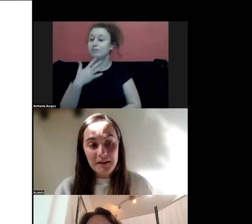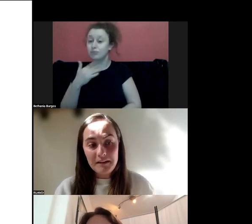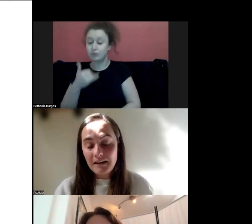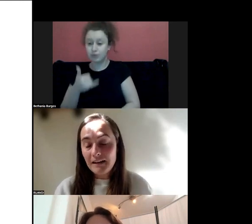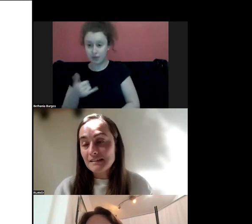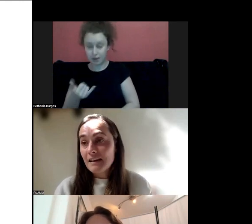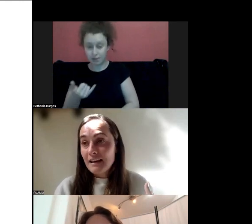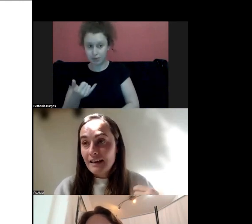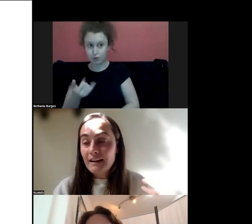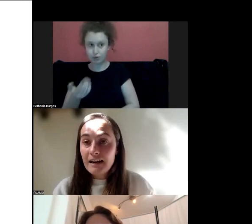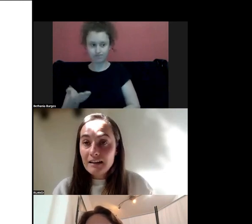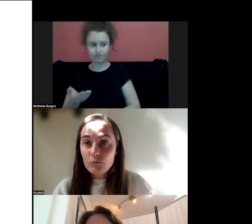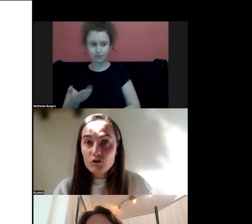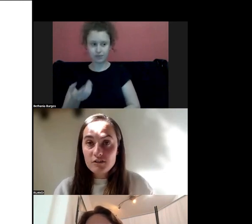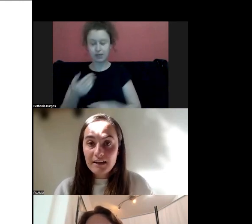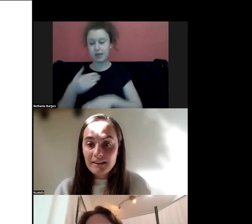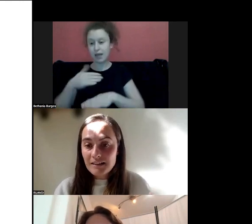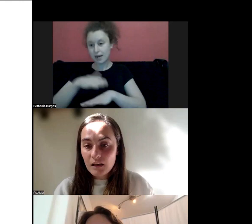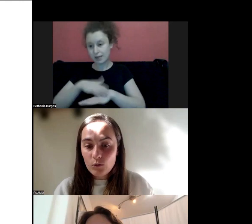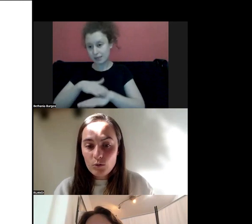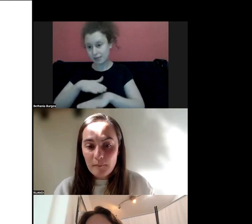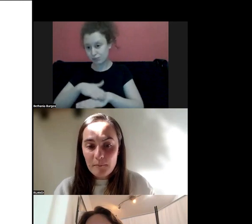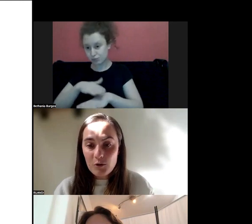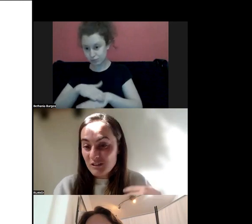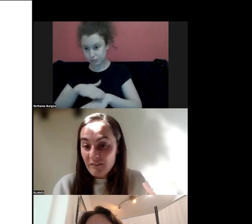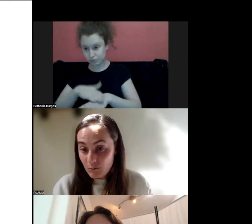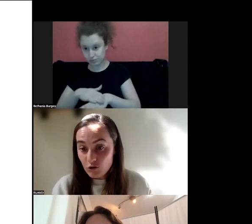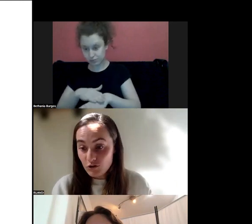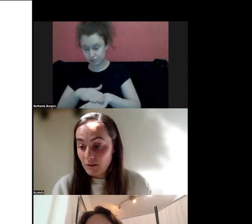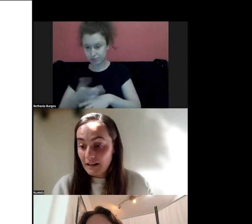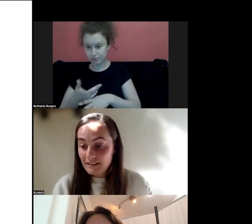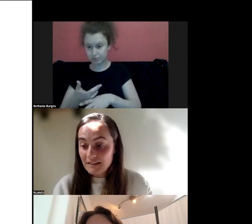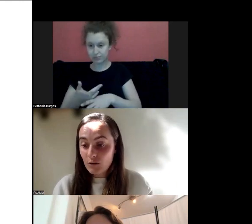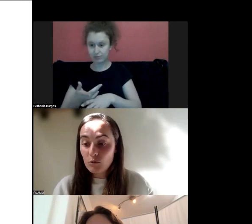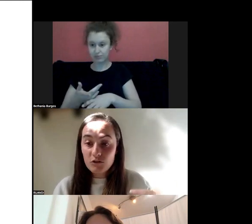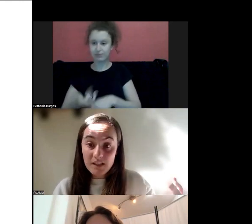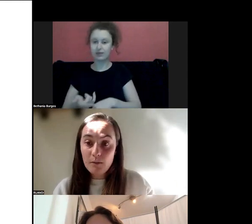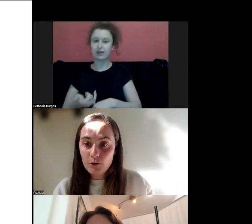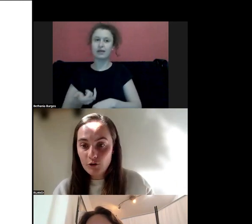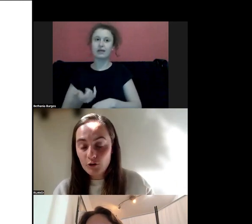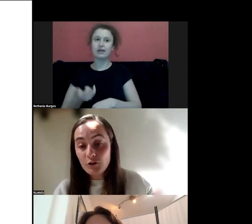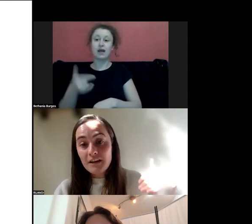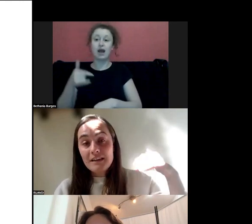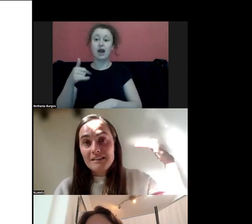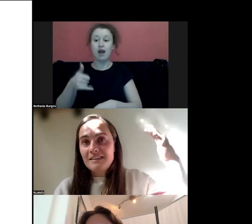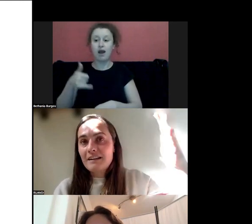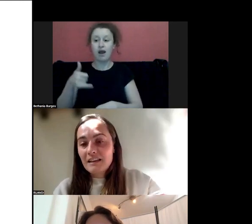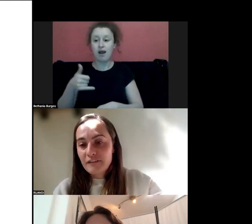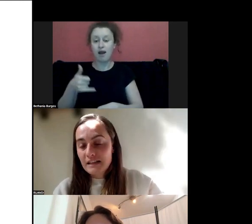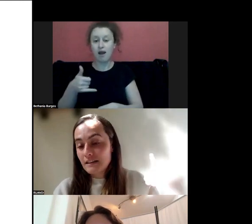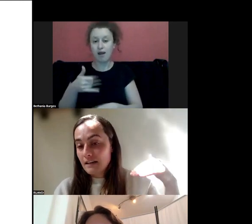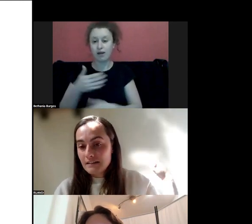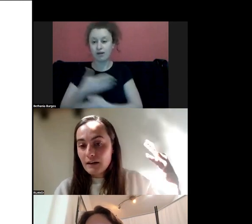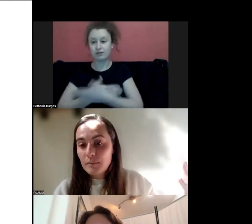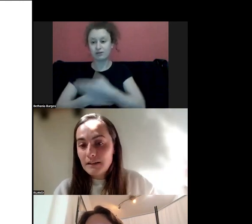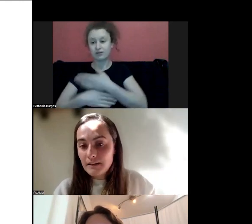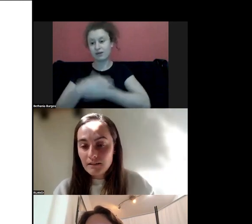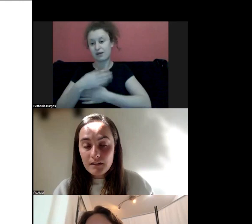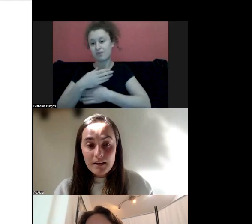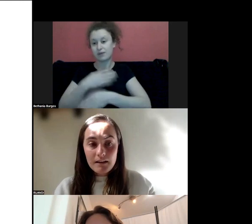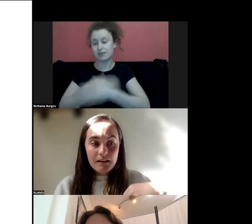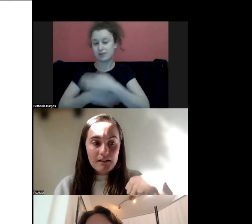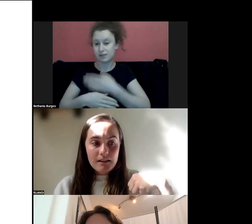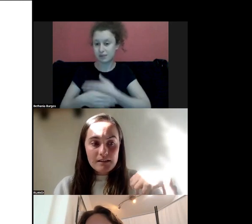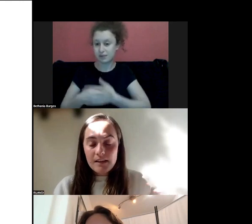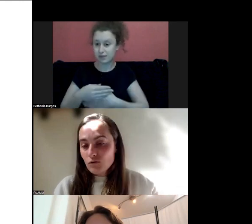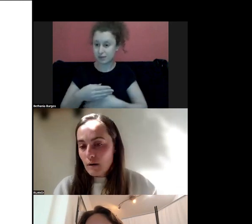tampoco es real que muchos agentes de salud tampoco saben mucho sobre lactancia, como decías vos, ¿no? Ciertas frases que se